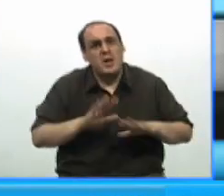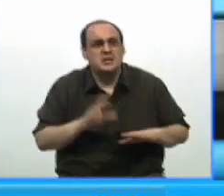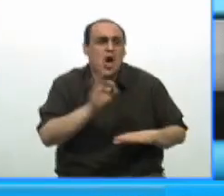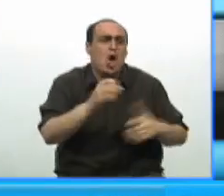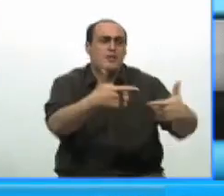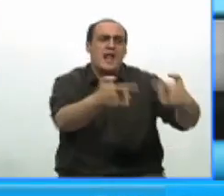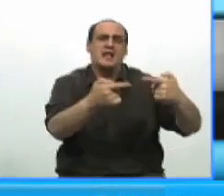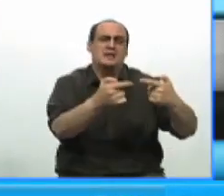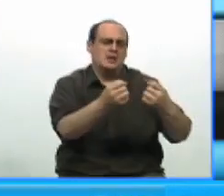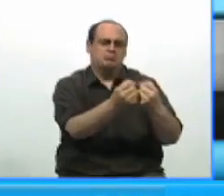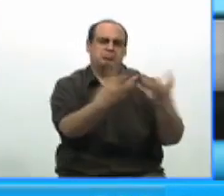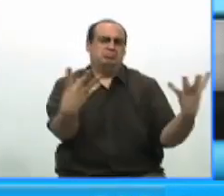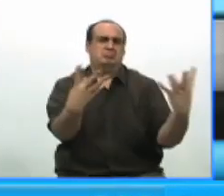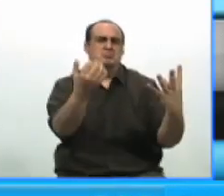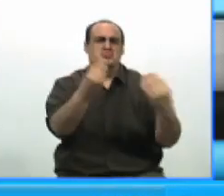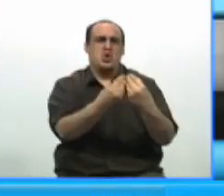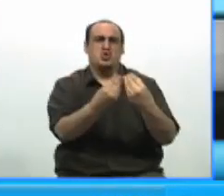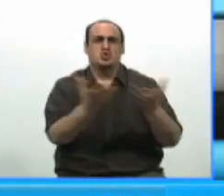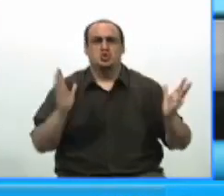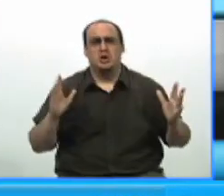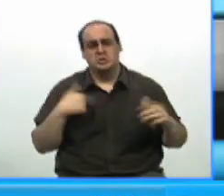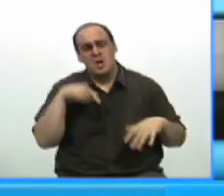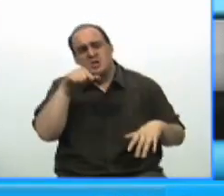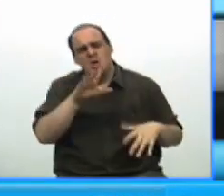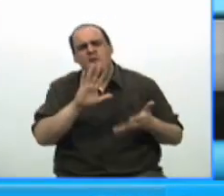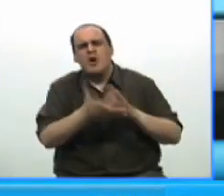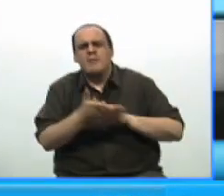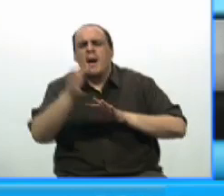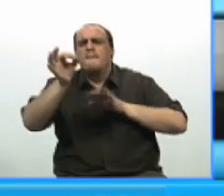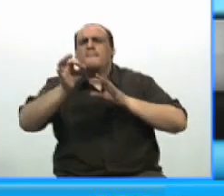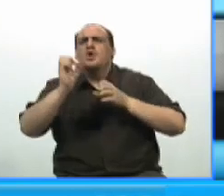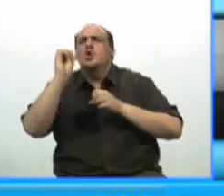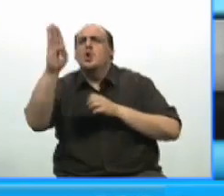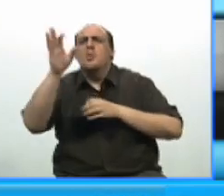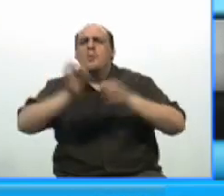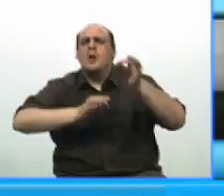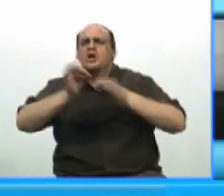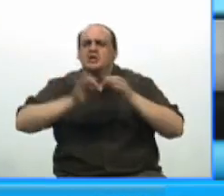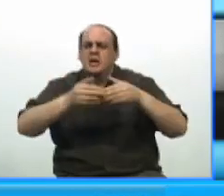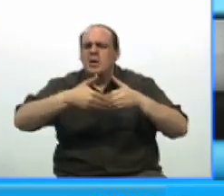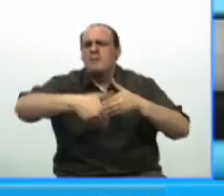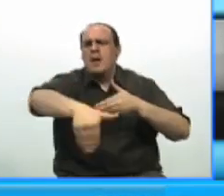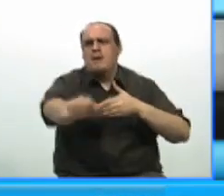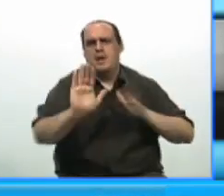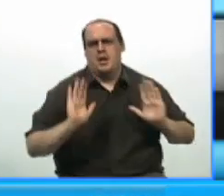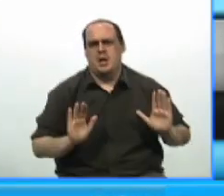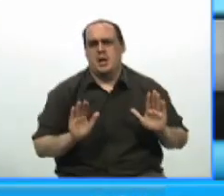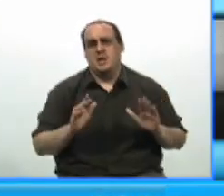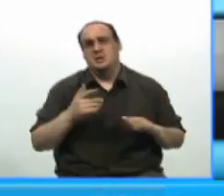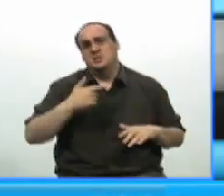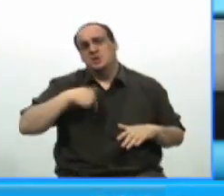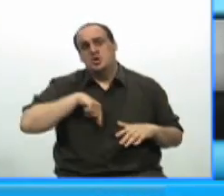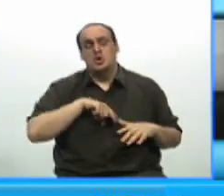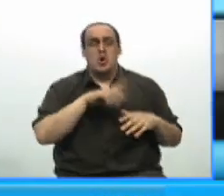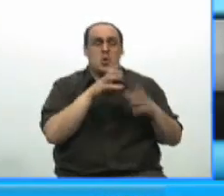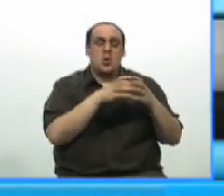y posibilidades de elegir. Entonces, a eso apunto yo como proyecto de club, a mediano y largo plazo, que si tenemos la desgracia de que se vaya